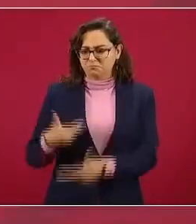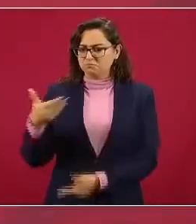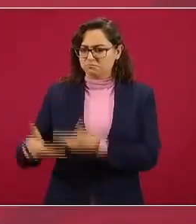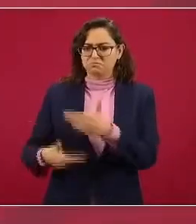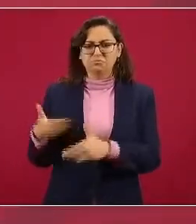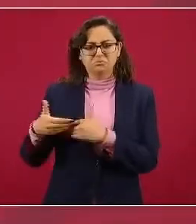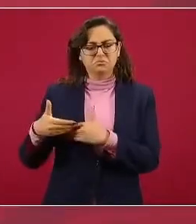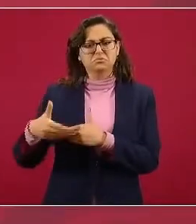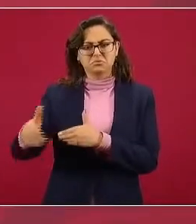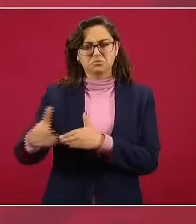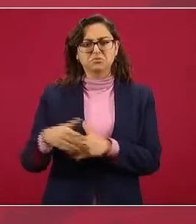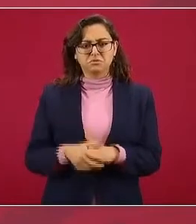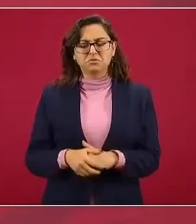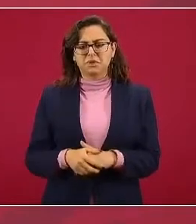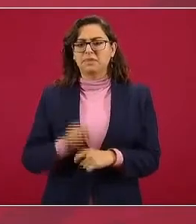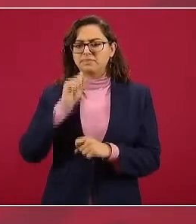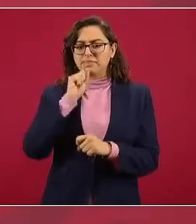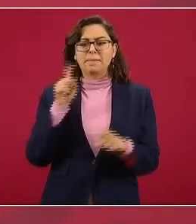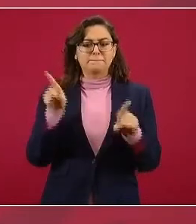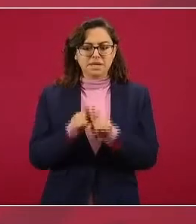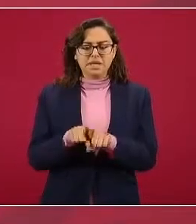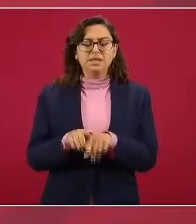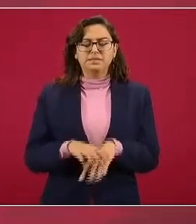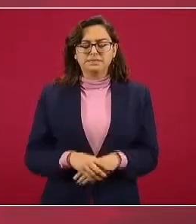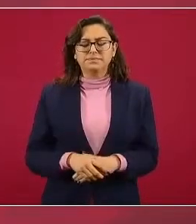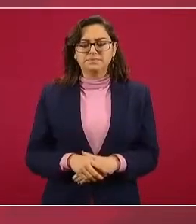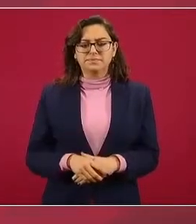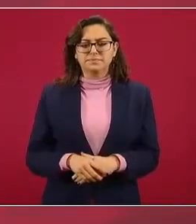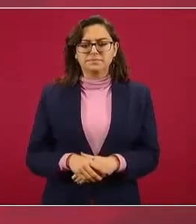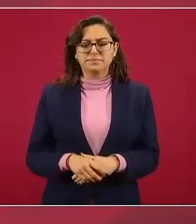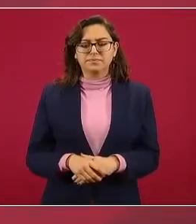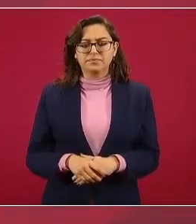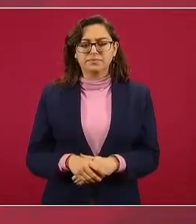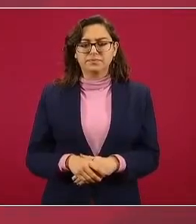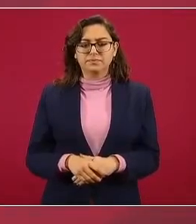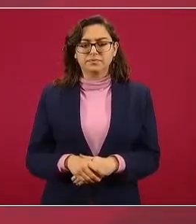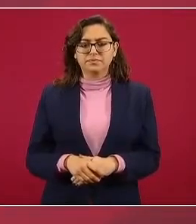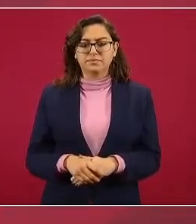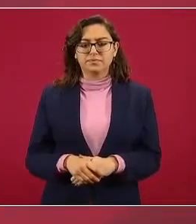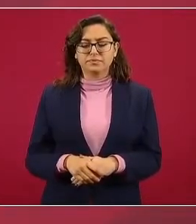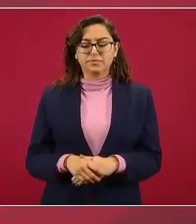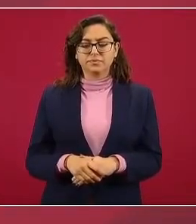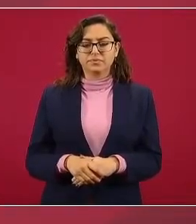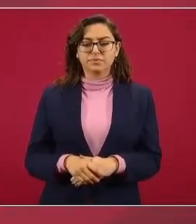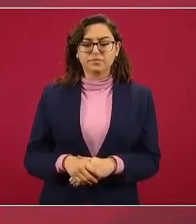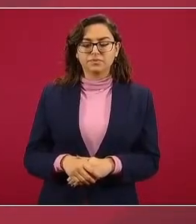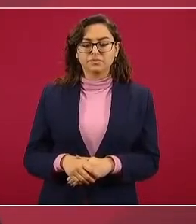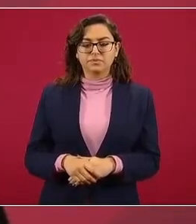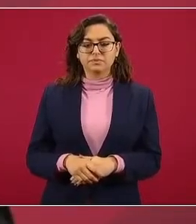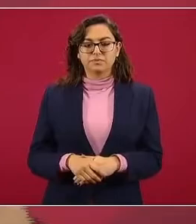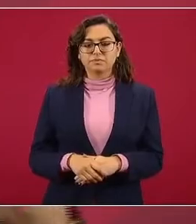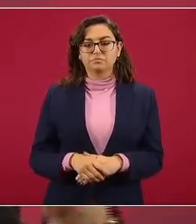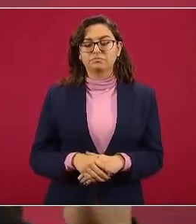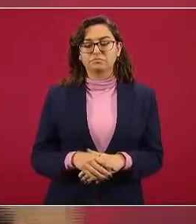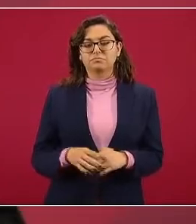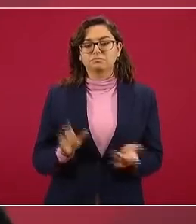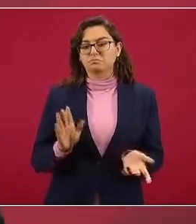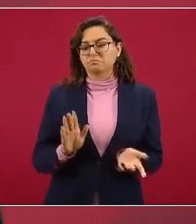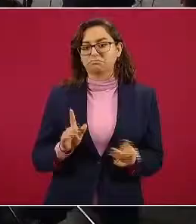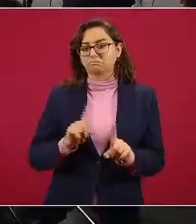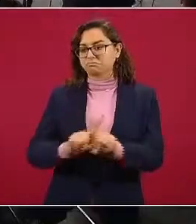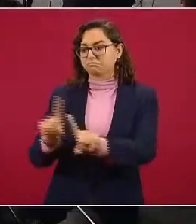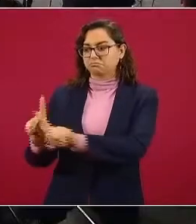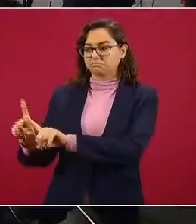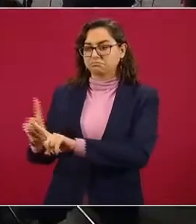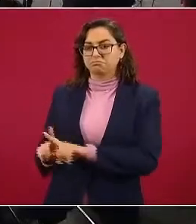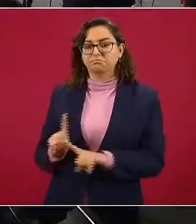que han dejado huella en el Servicio Exterior, que provienen no del servicio, sino de otras diferentes